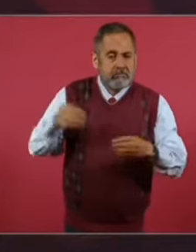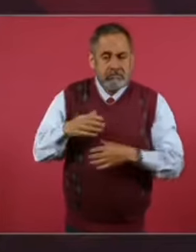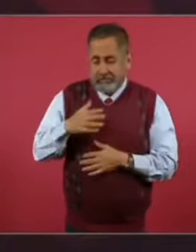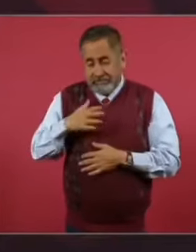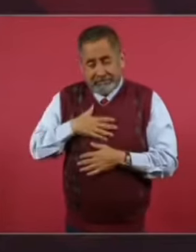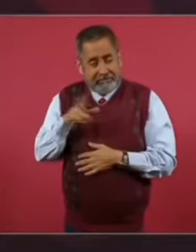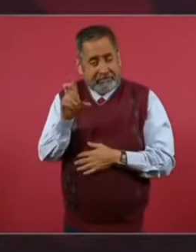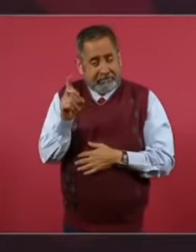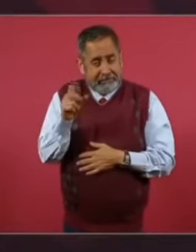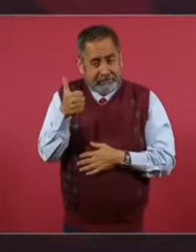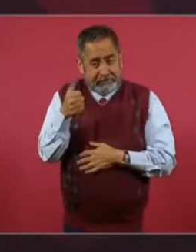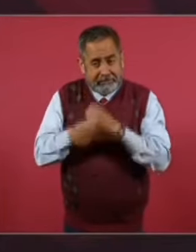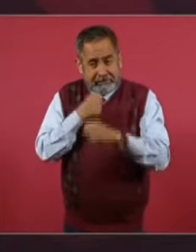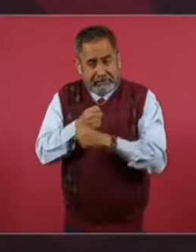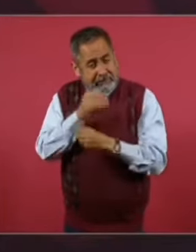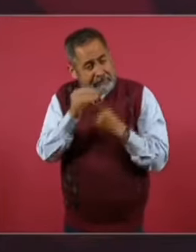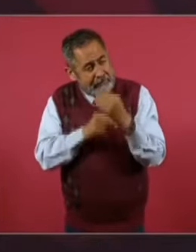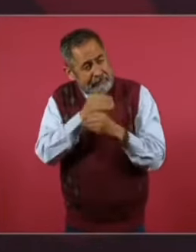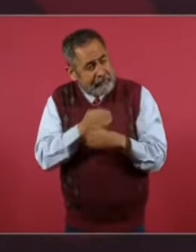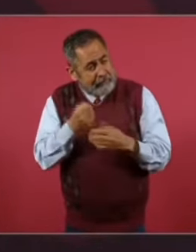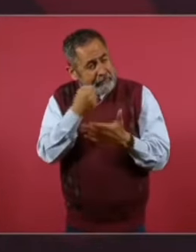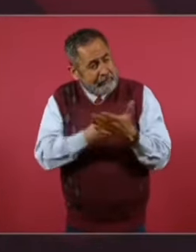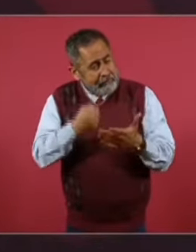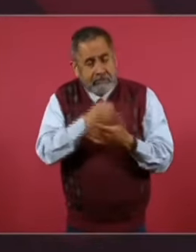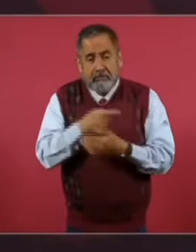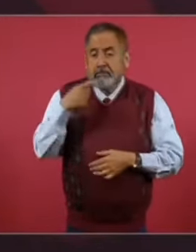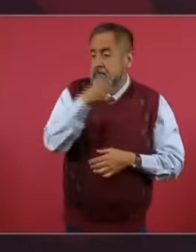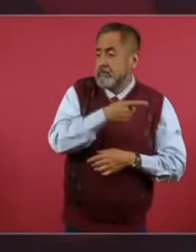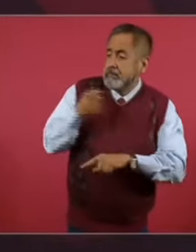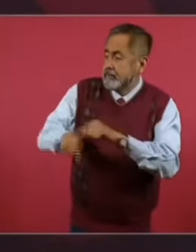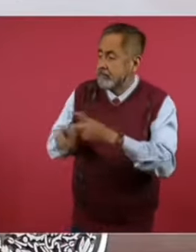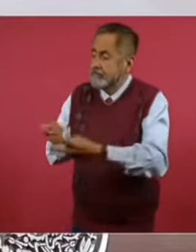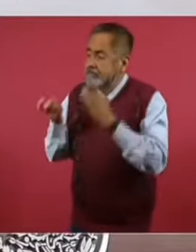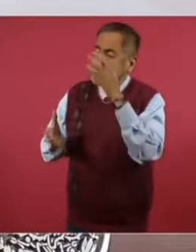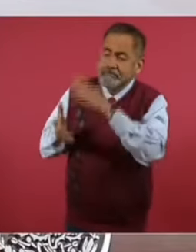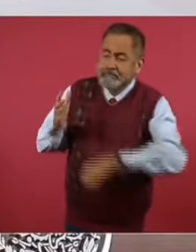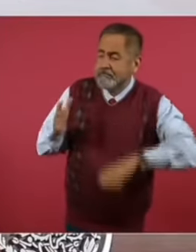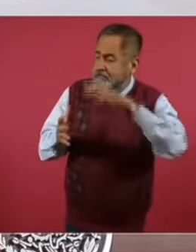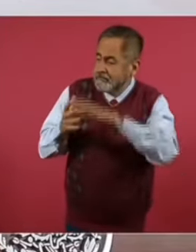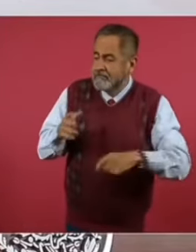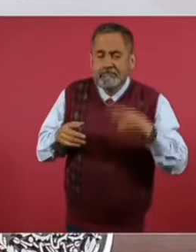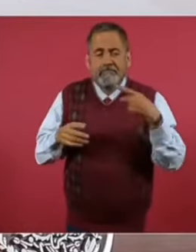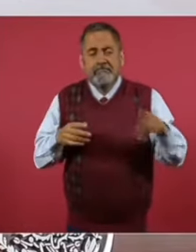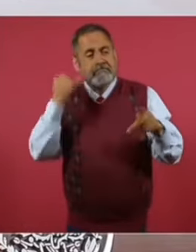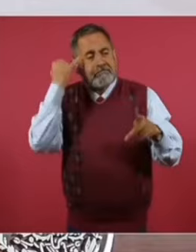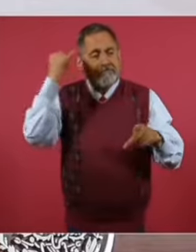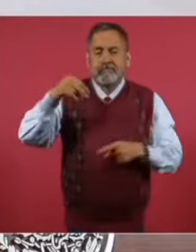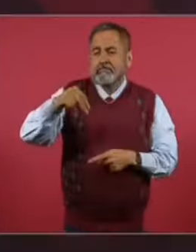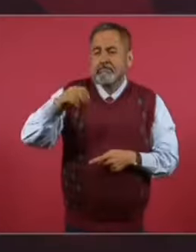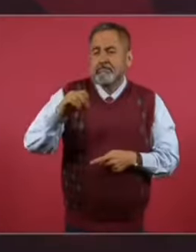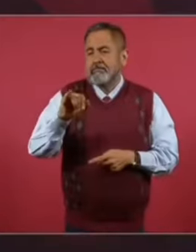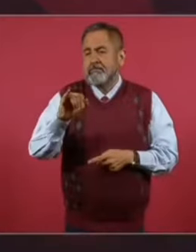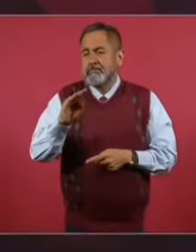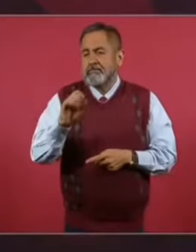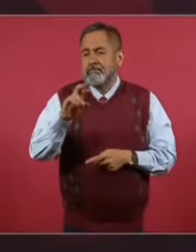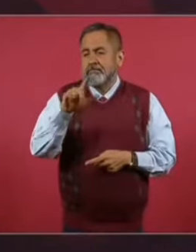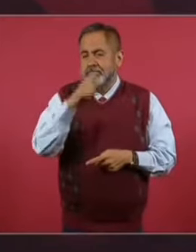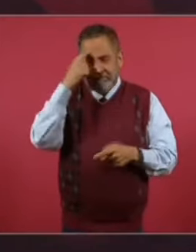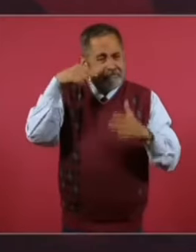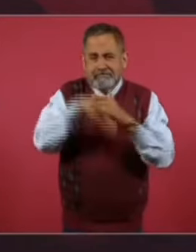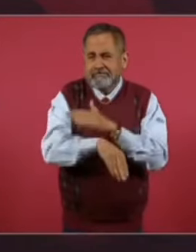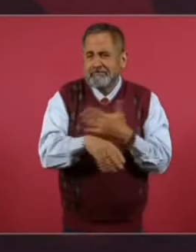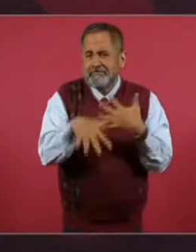36 años de saqueo de la llamada política neoliberal o neop porfirista era una